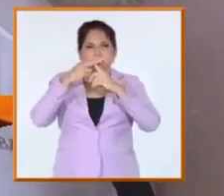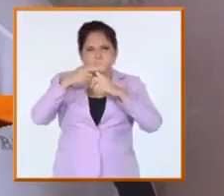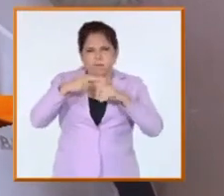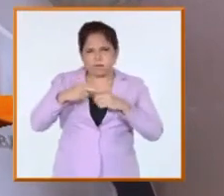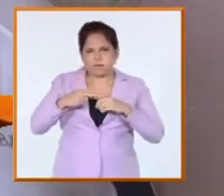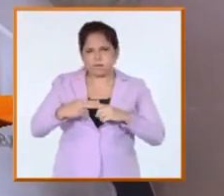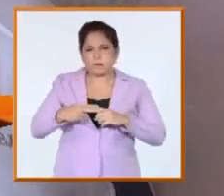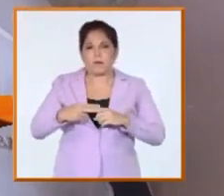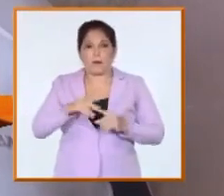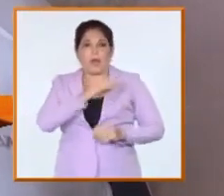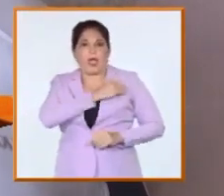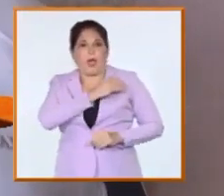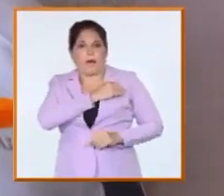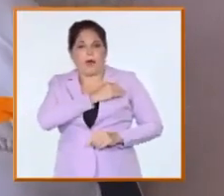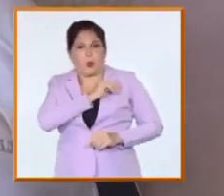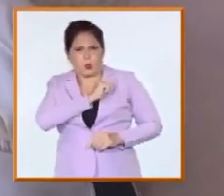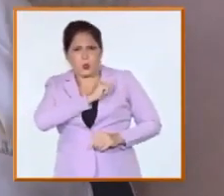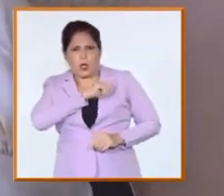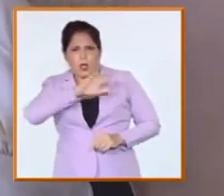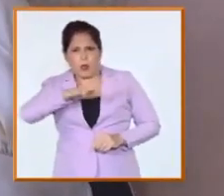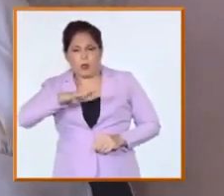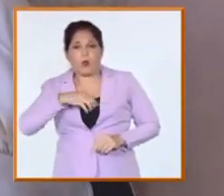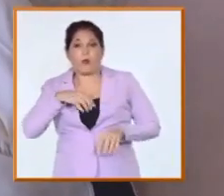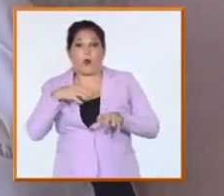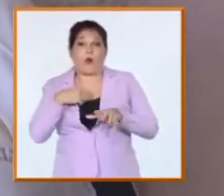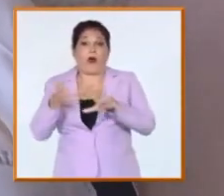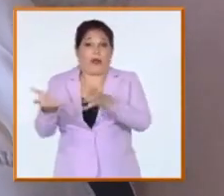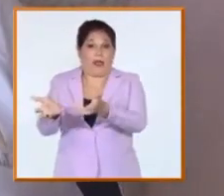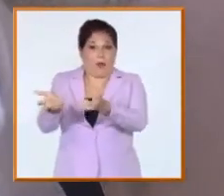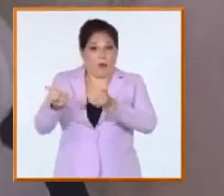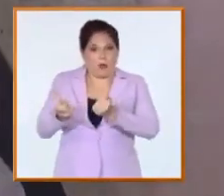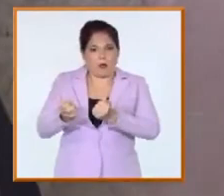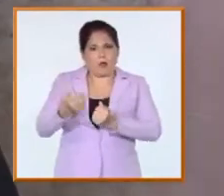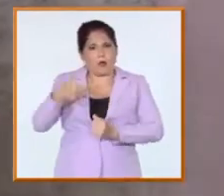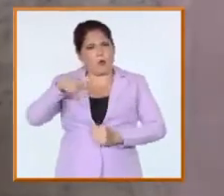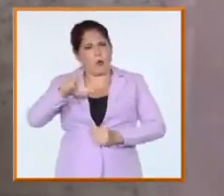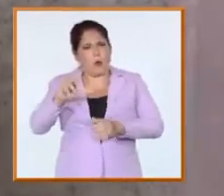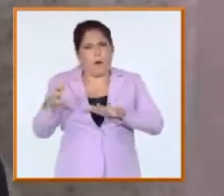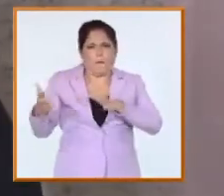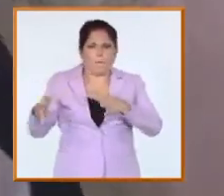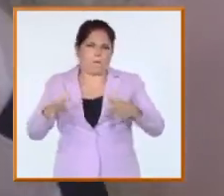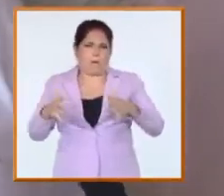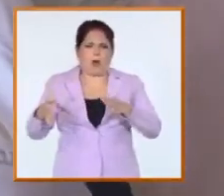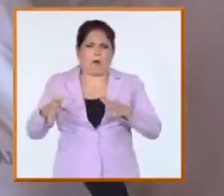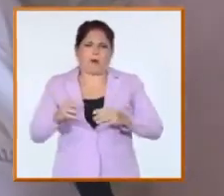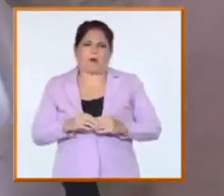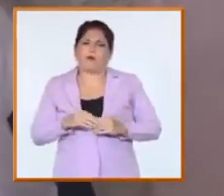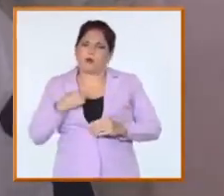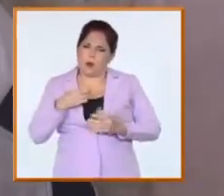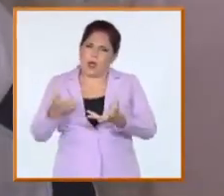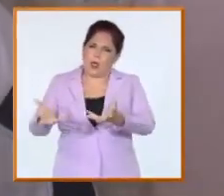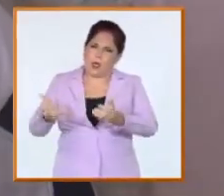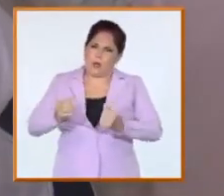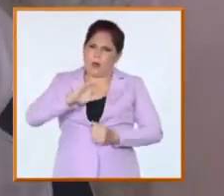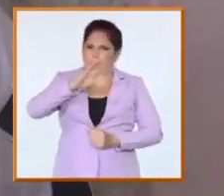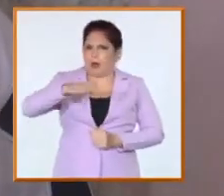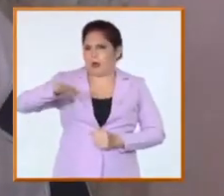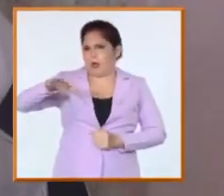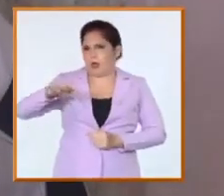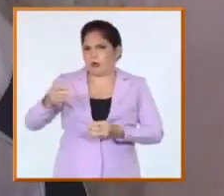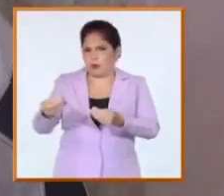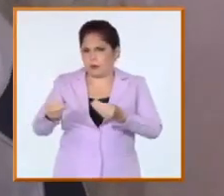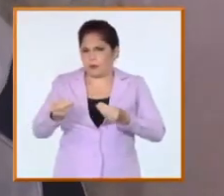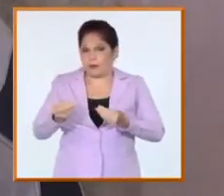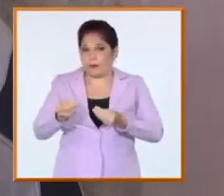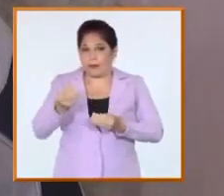me avisaron en los primeros días de Julio lo recogimos A mediados de Julio antes de de que se acabara el mes y